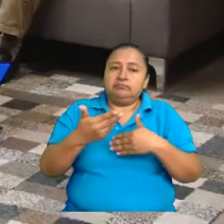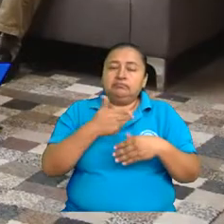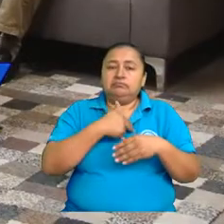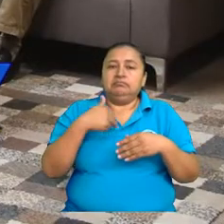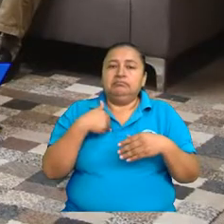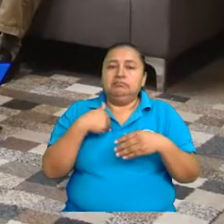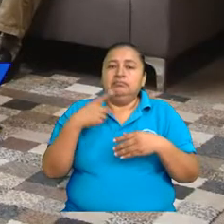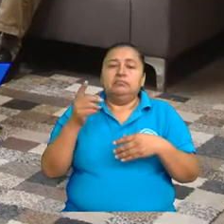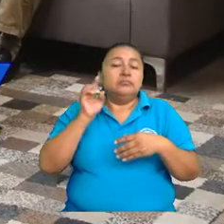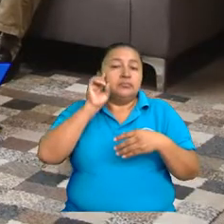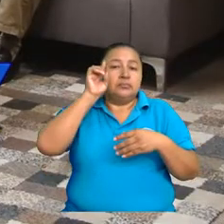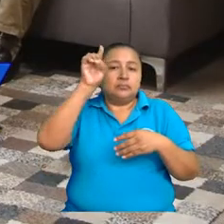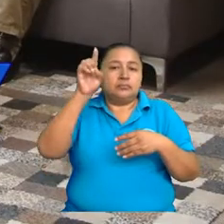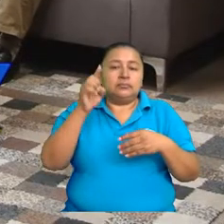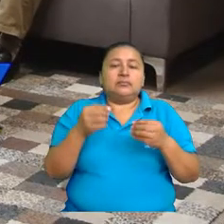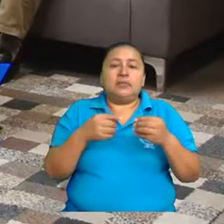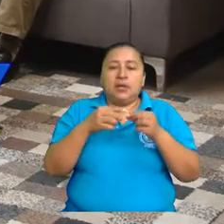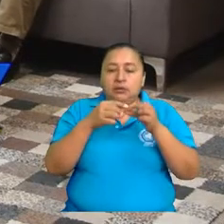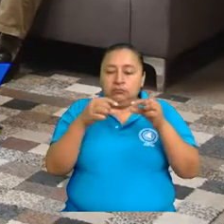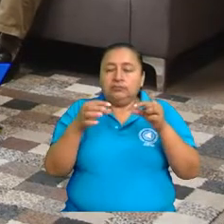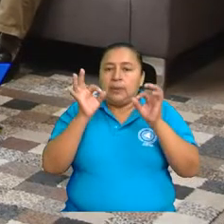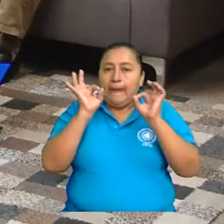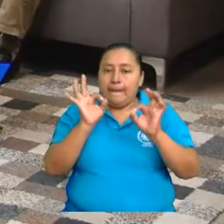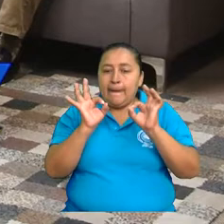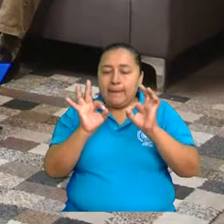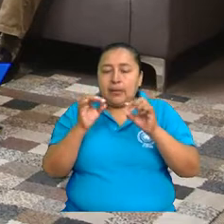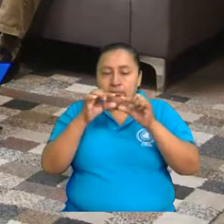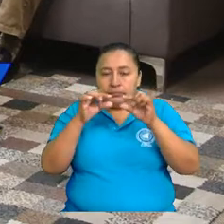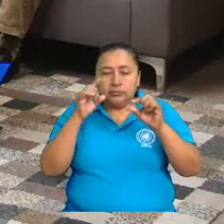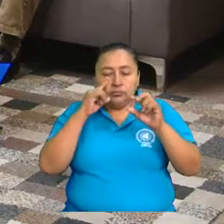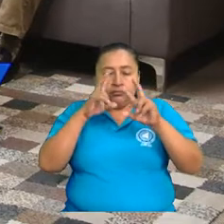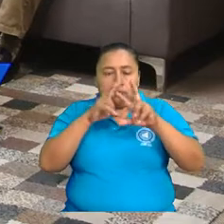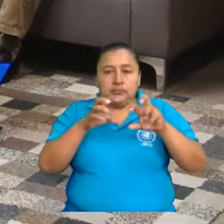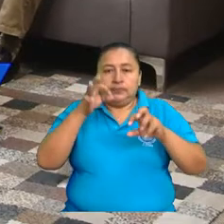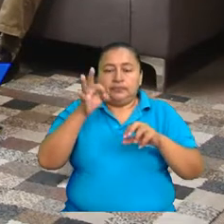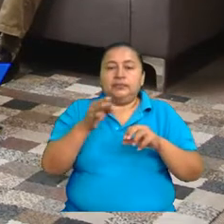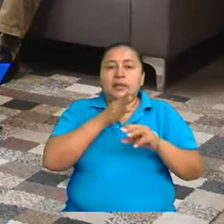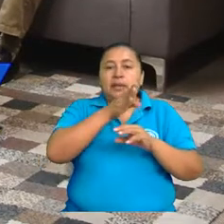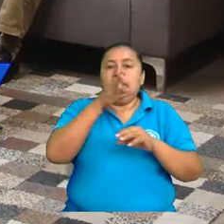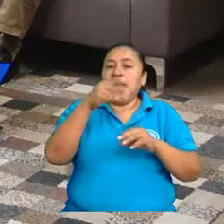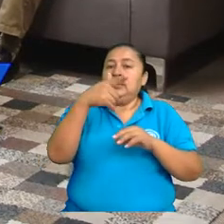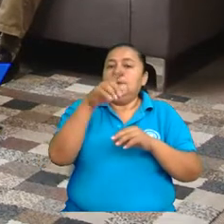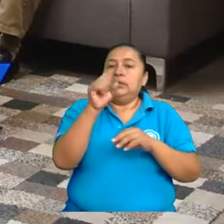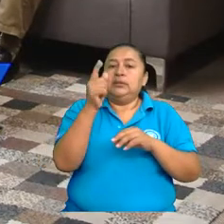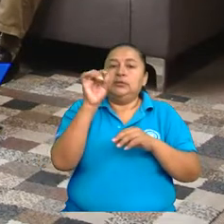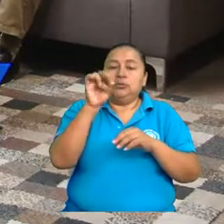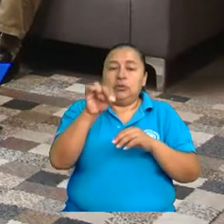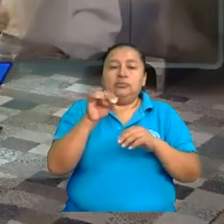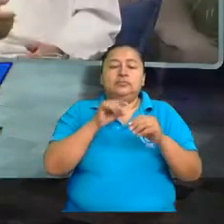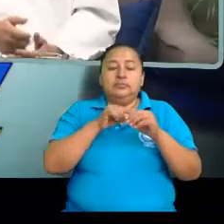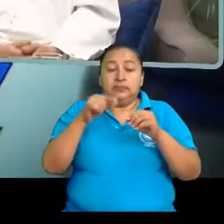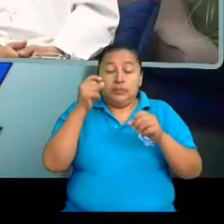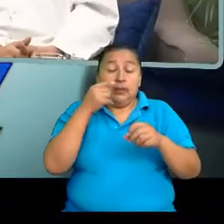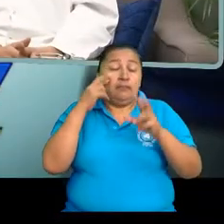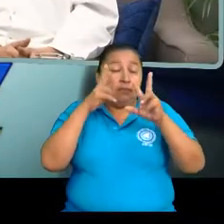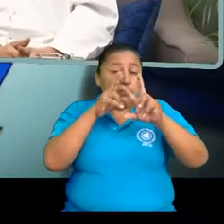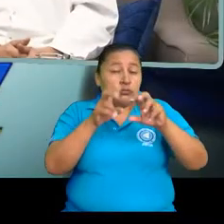nos están desarrollando la calidad, el control de calidad, le llamamos gestión de calidad, evaluación de